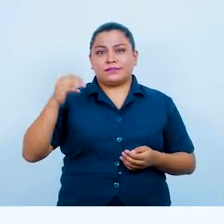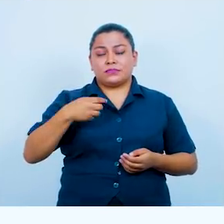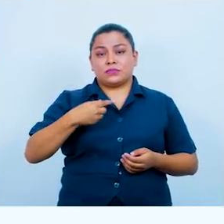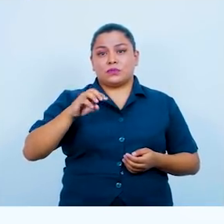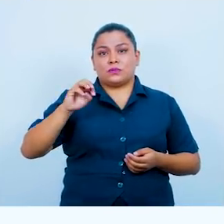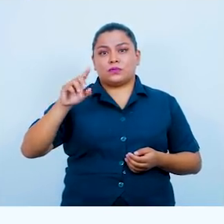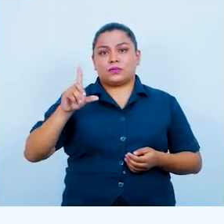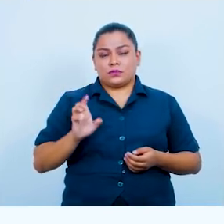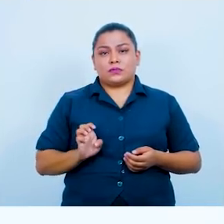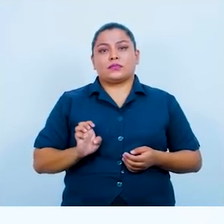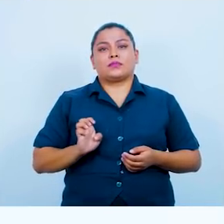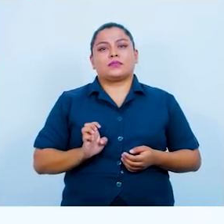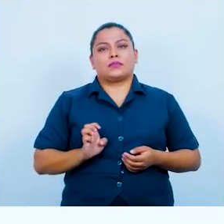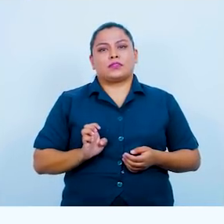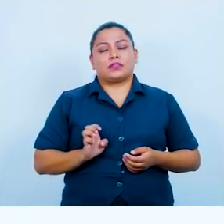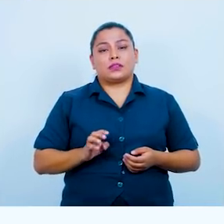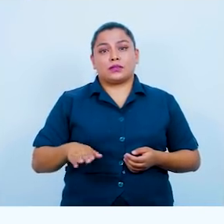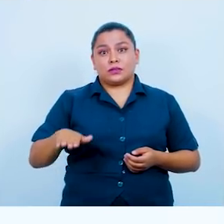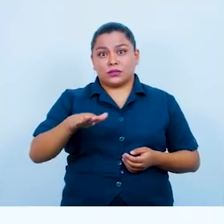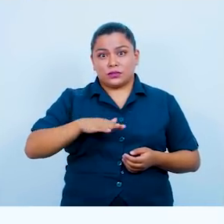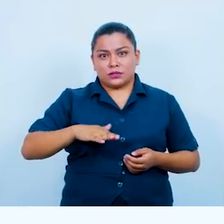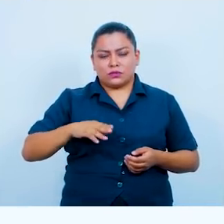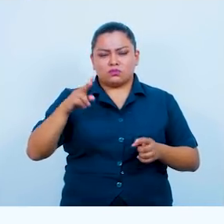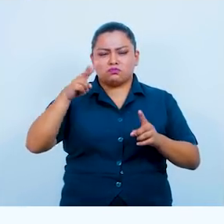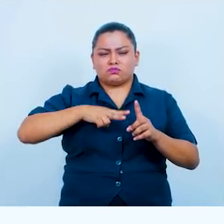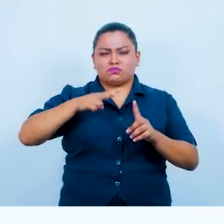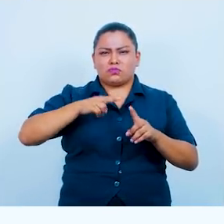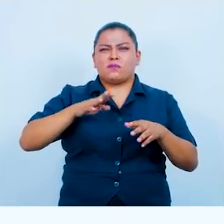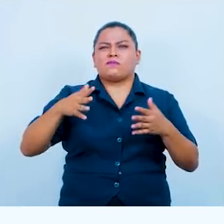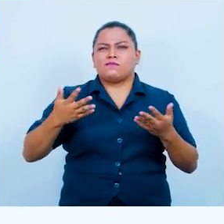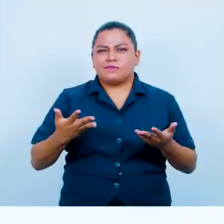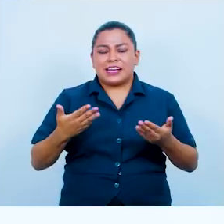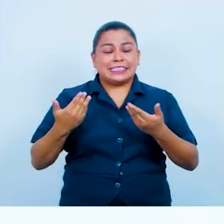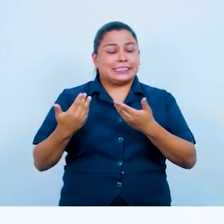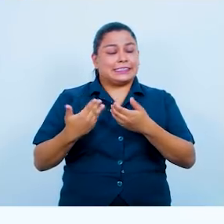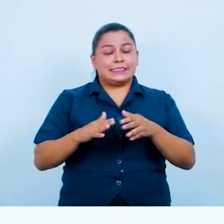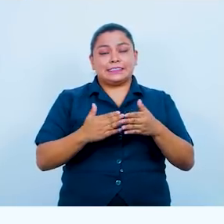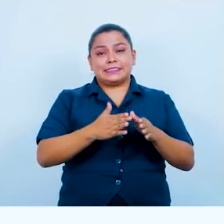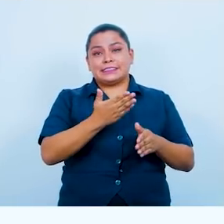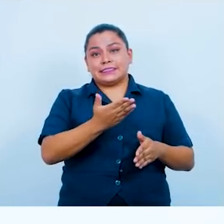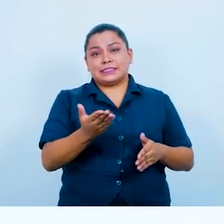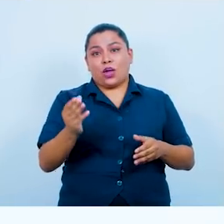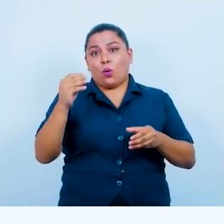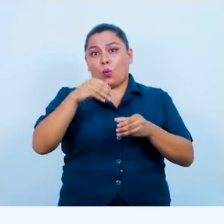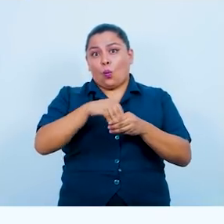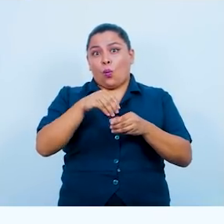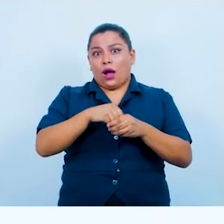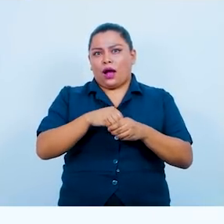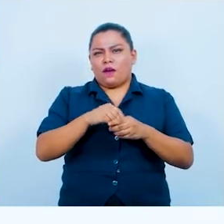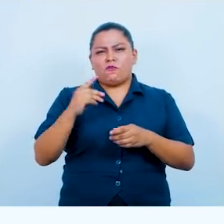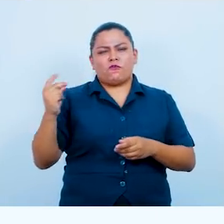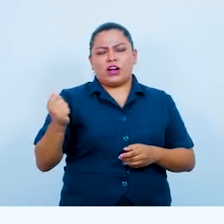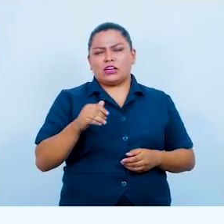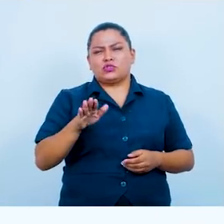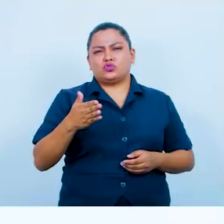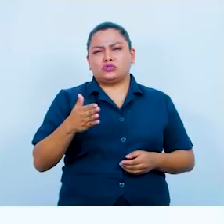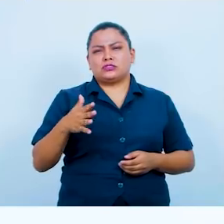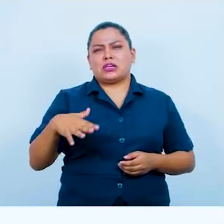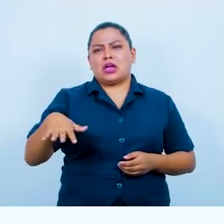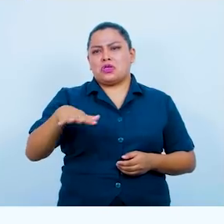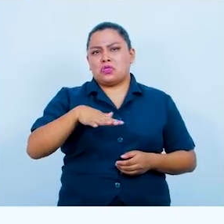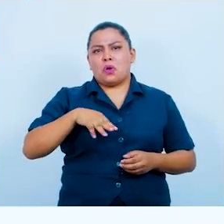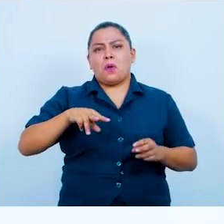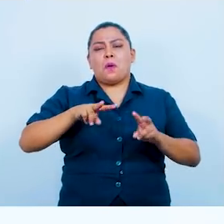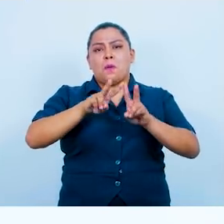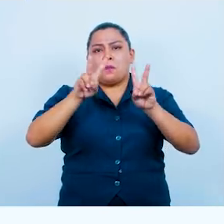Google. El Workspace se caracteriza por reunir múltiples herramientas intuitivas y fáciles de usar en el entorno